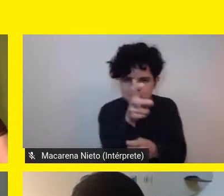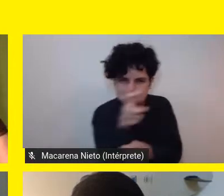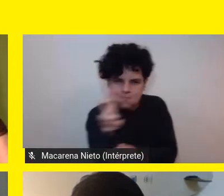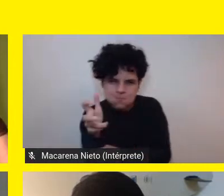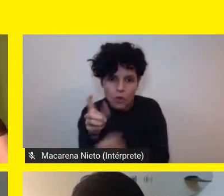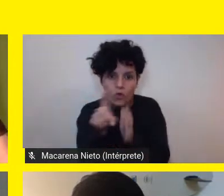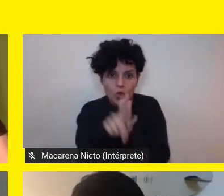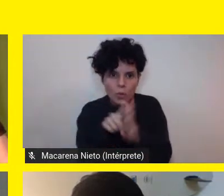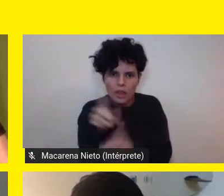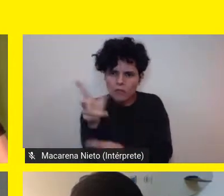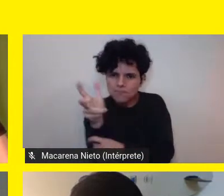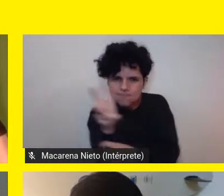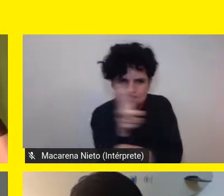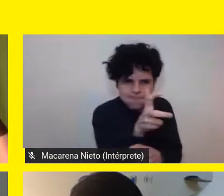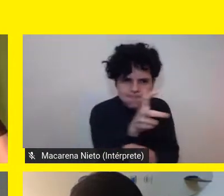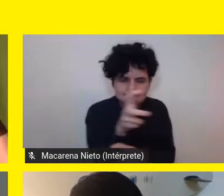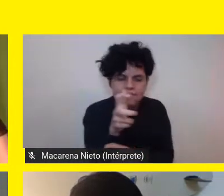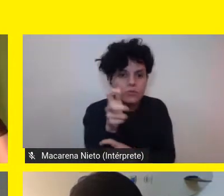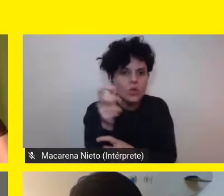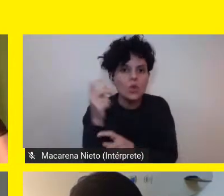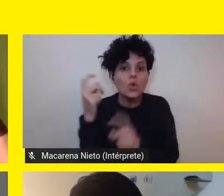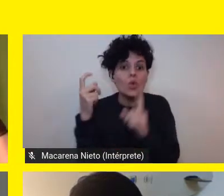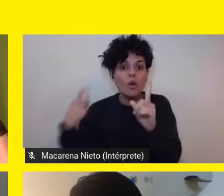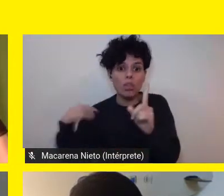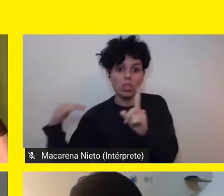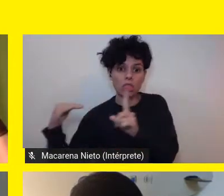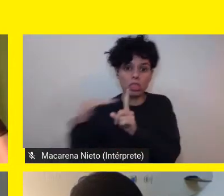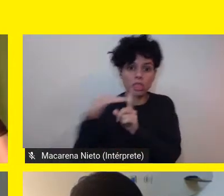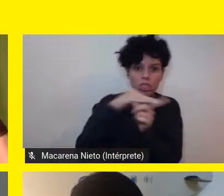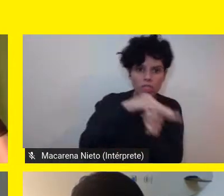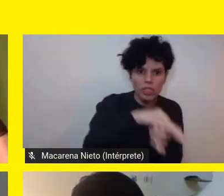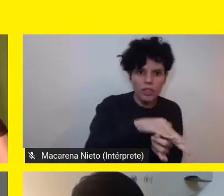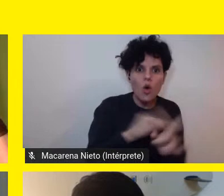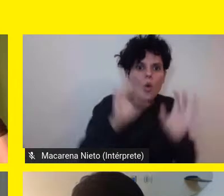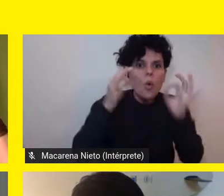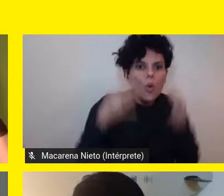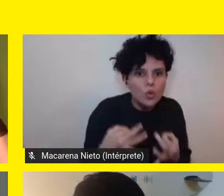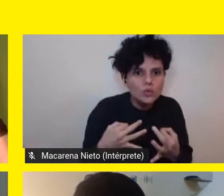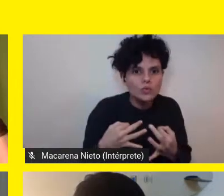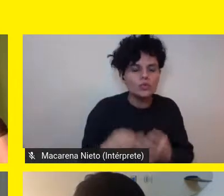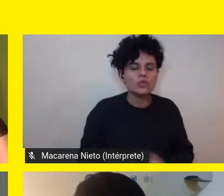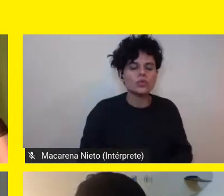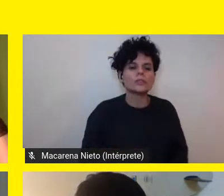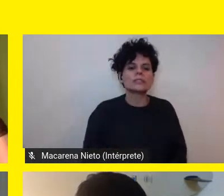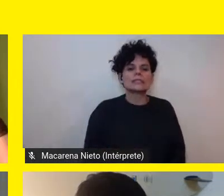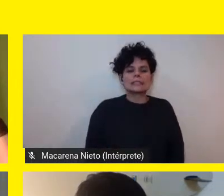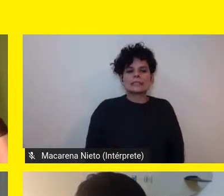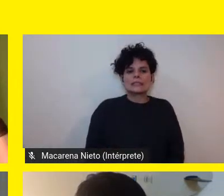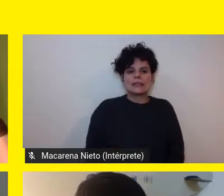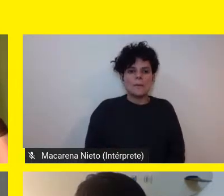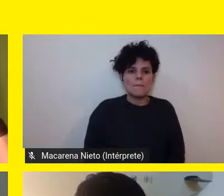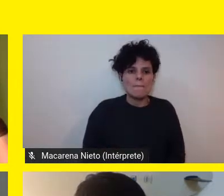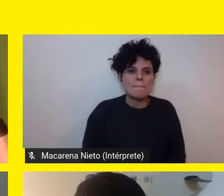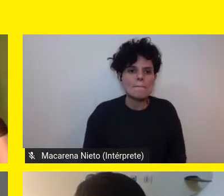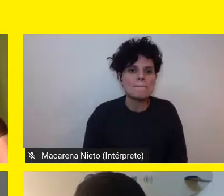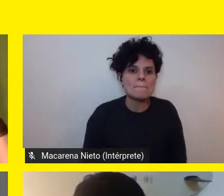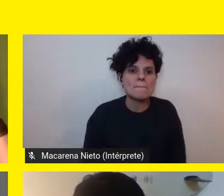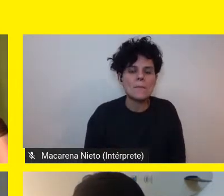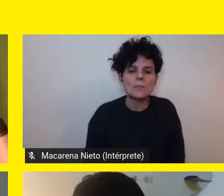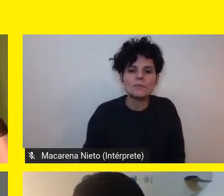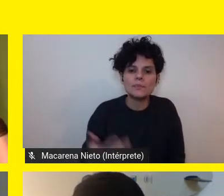documental, y sufrió un atropello con una tanqueta. Y posteriormente